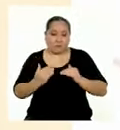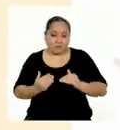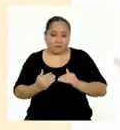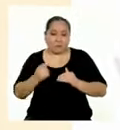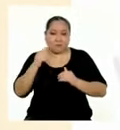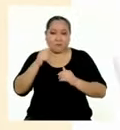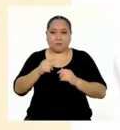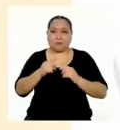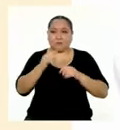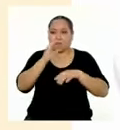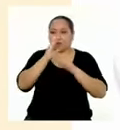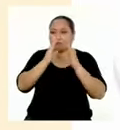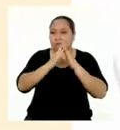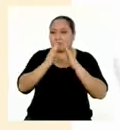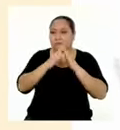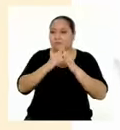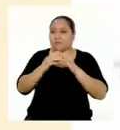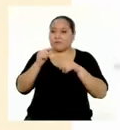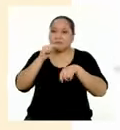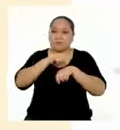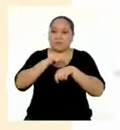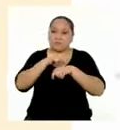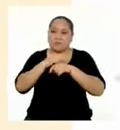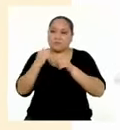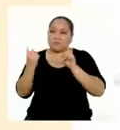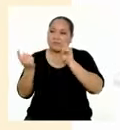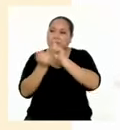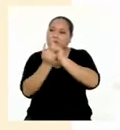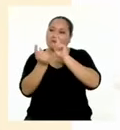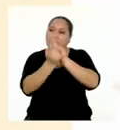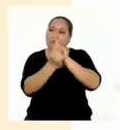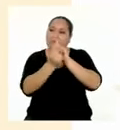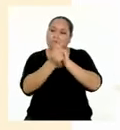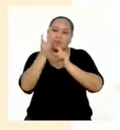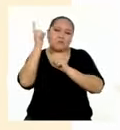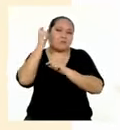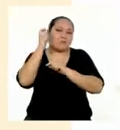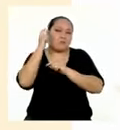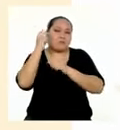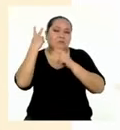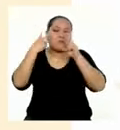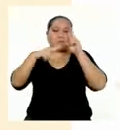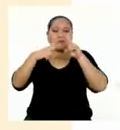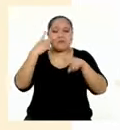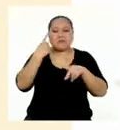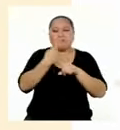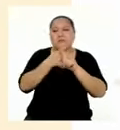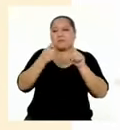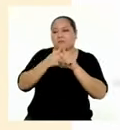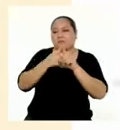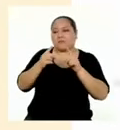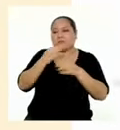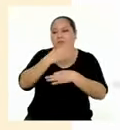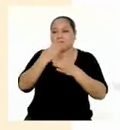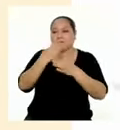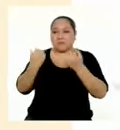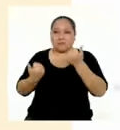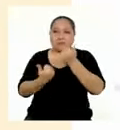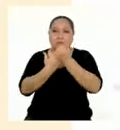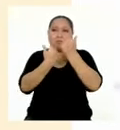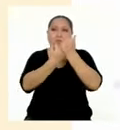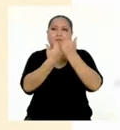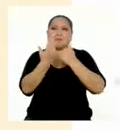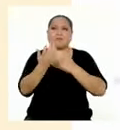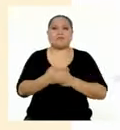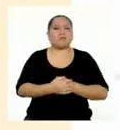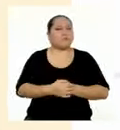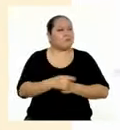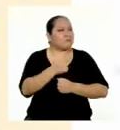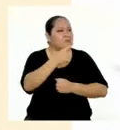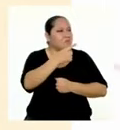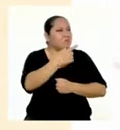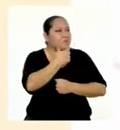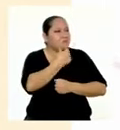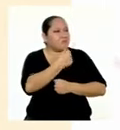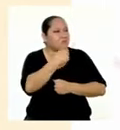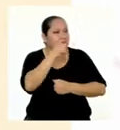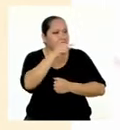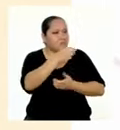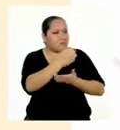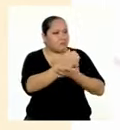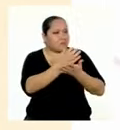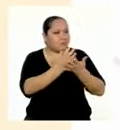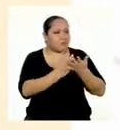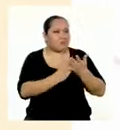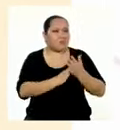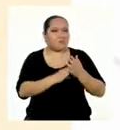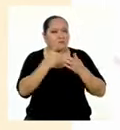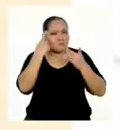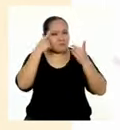tiempo nos reunamos para compartir, escucharnos y ver juntas y juntos diversas formas de apoyarnos. Me agrada mucho esta